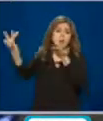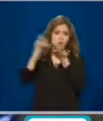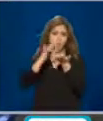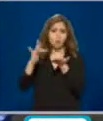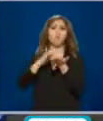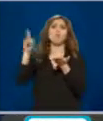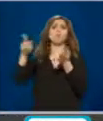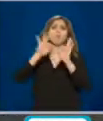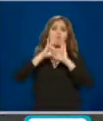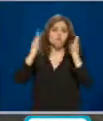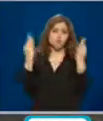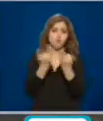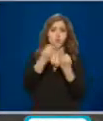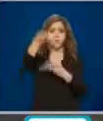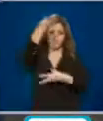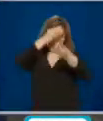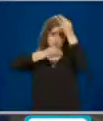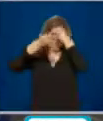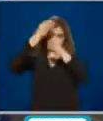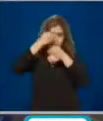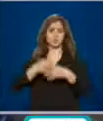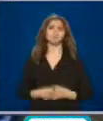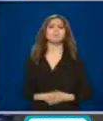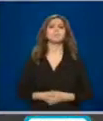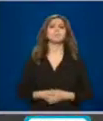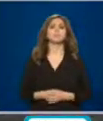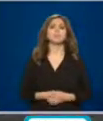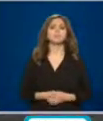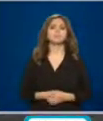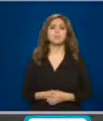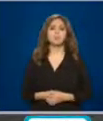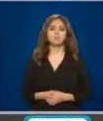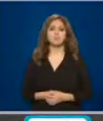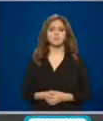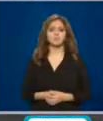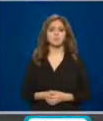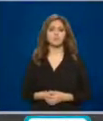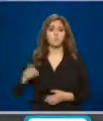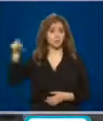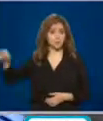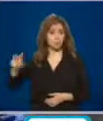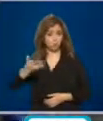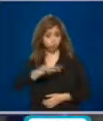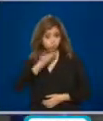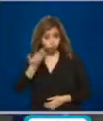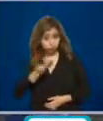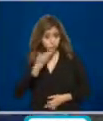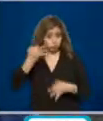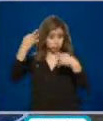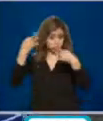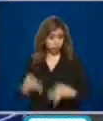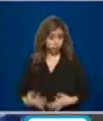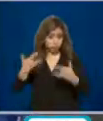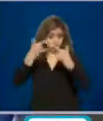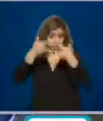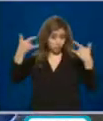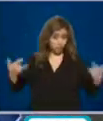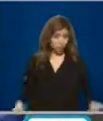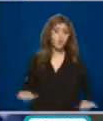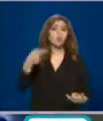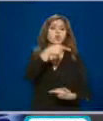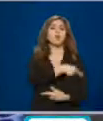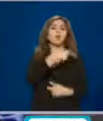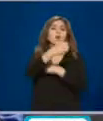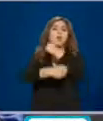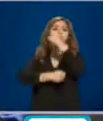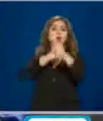técnica y de la teoría. Ya, porque es una tradición, es una historia, un patrimonio